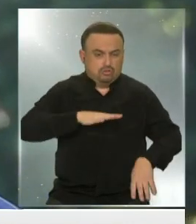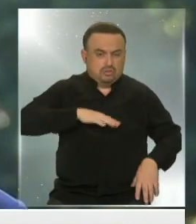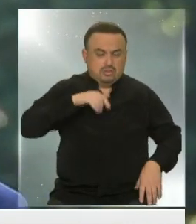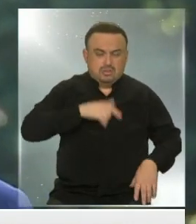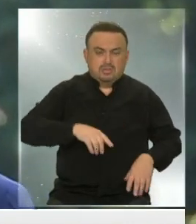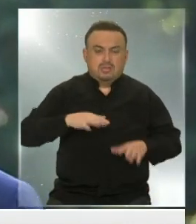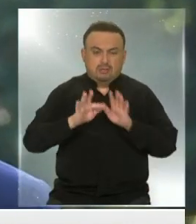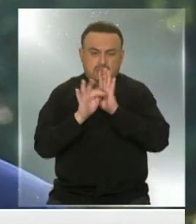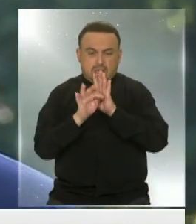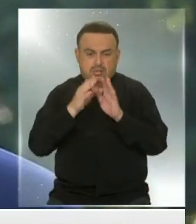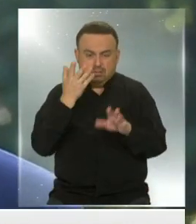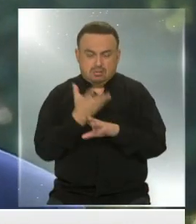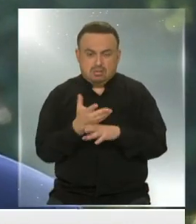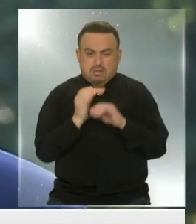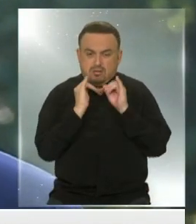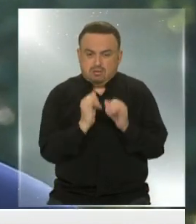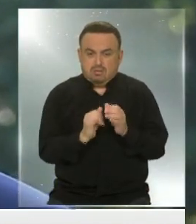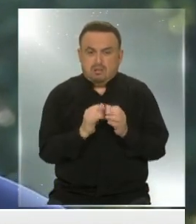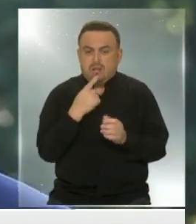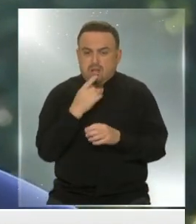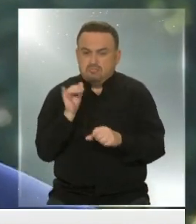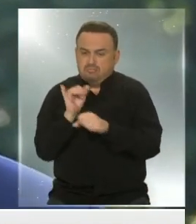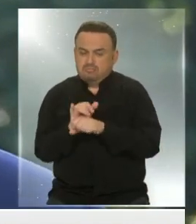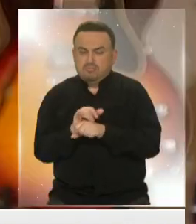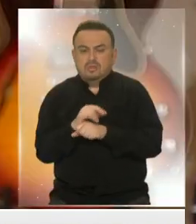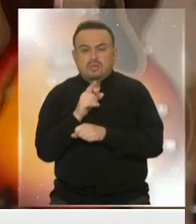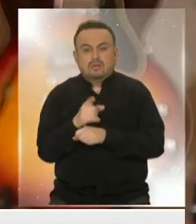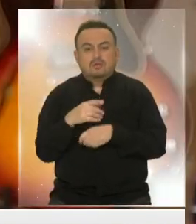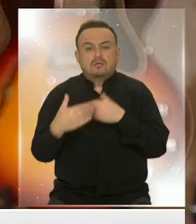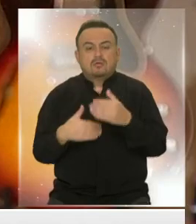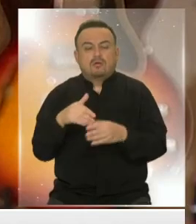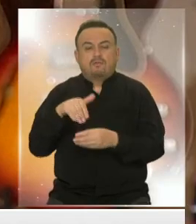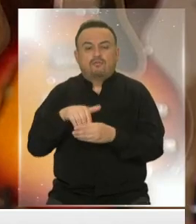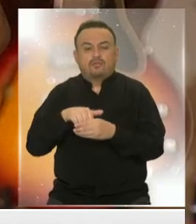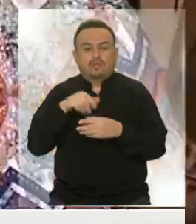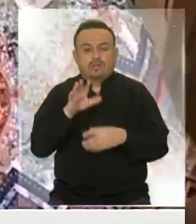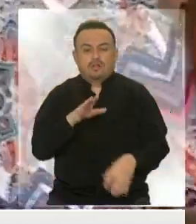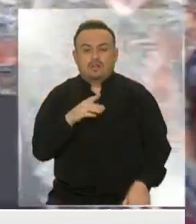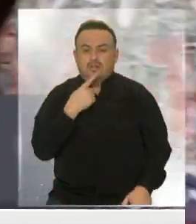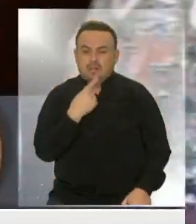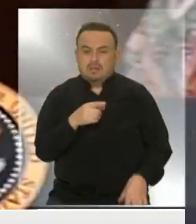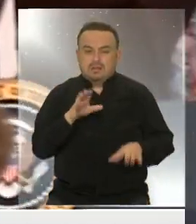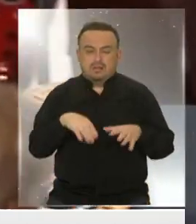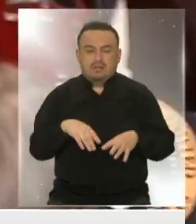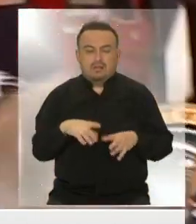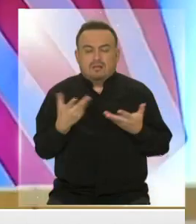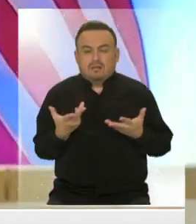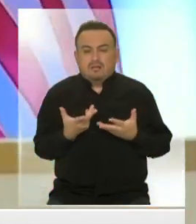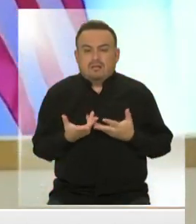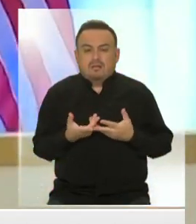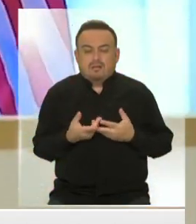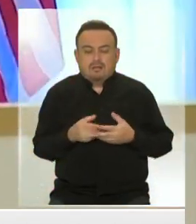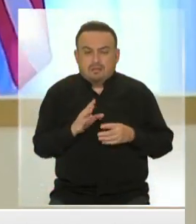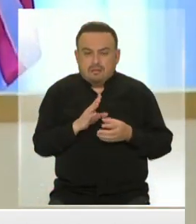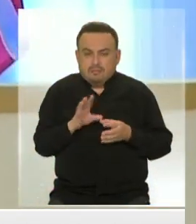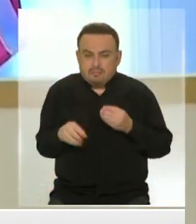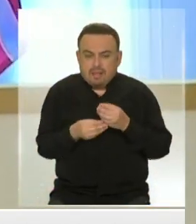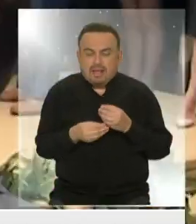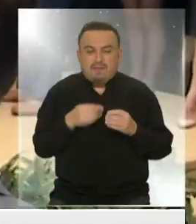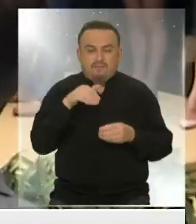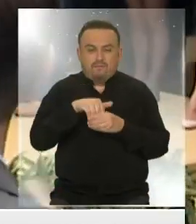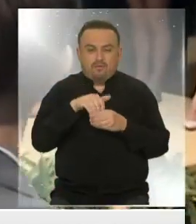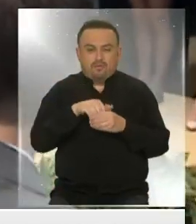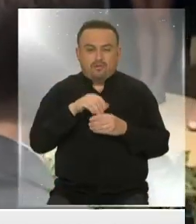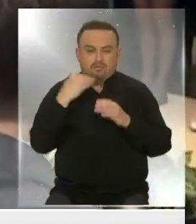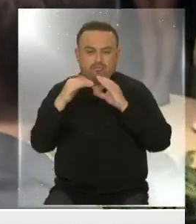contienen información es potencialmente engañosas sobre el proceso de votación y fueron etiquetadas para suministrar un contexto adicional sobre el voto de